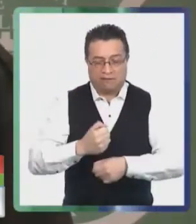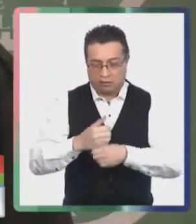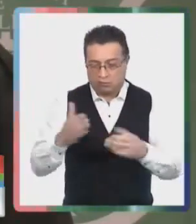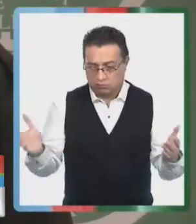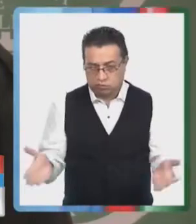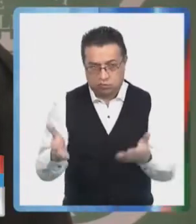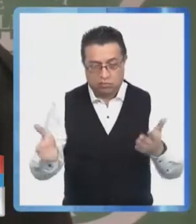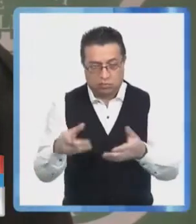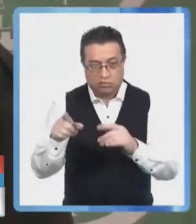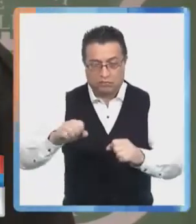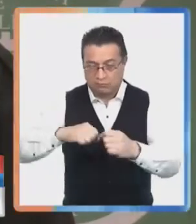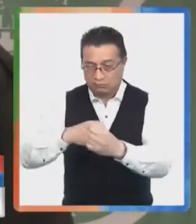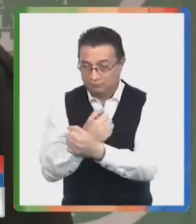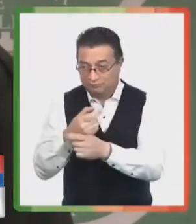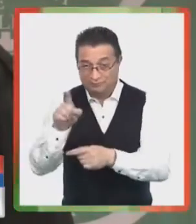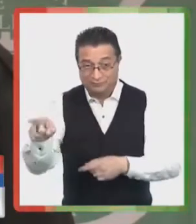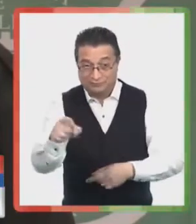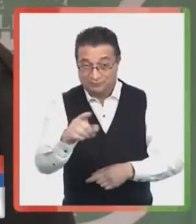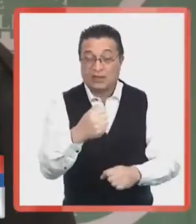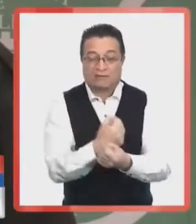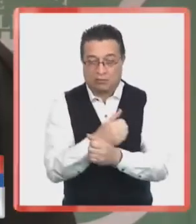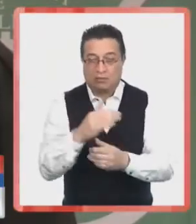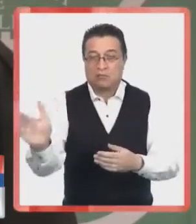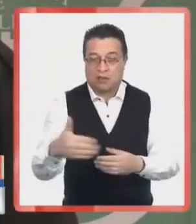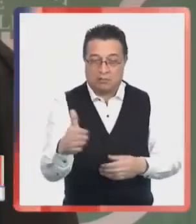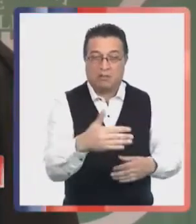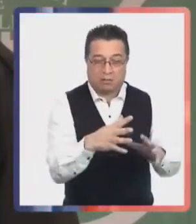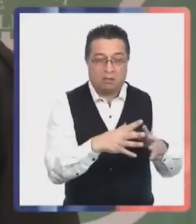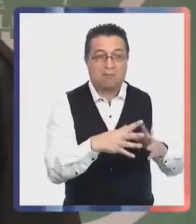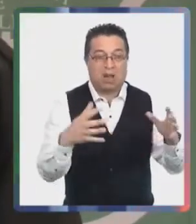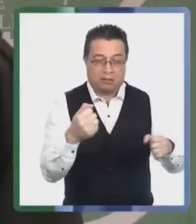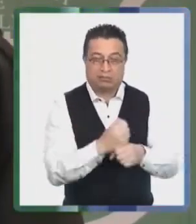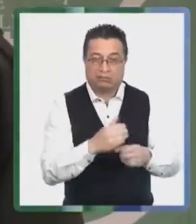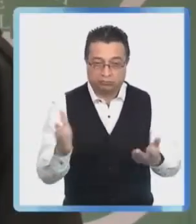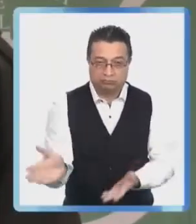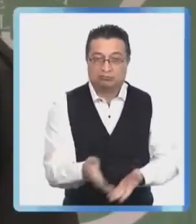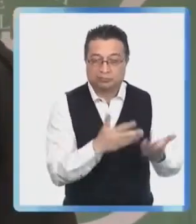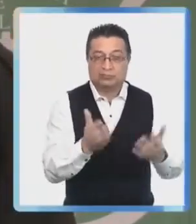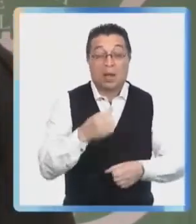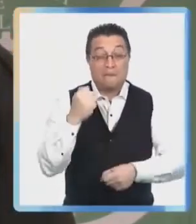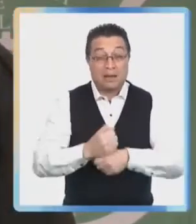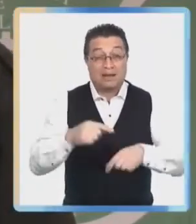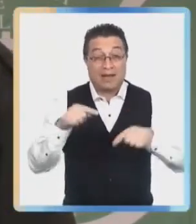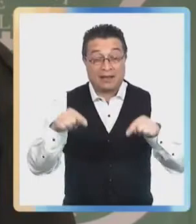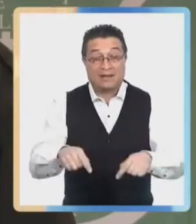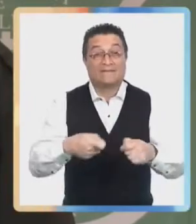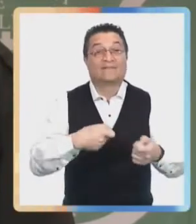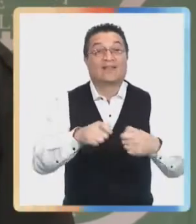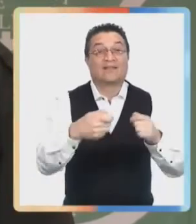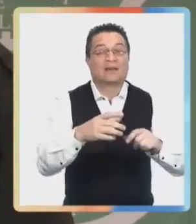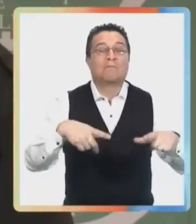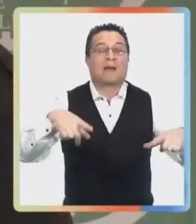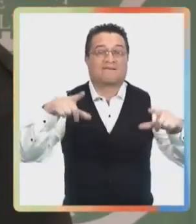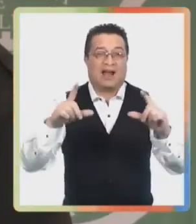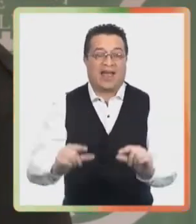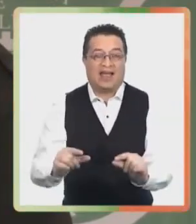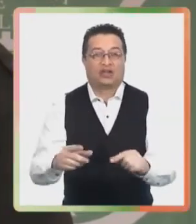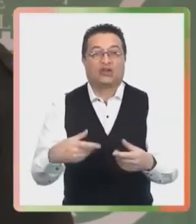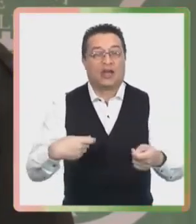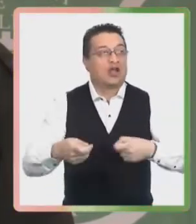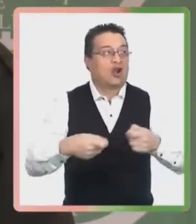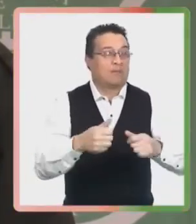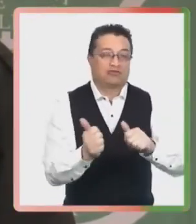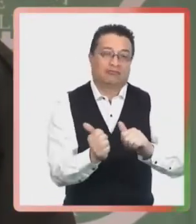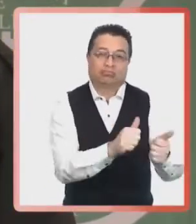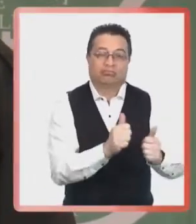de los internos, porque vamos a tener que tener más internos trabajando, porque va a ser mayor la productividad. El pan acá obviamente se va a vender más barato de